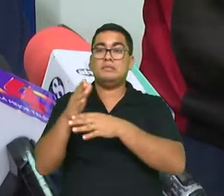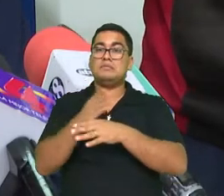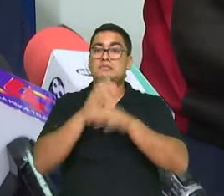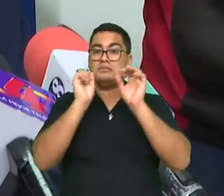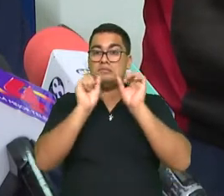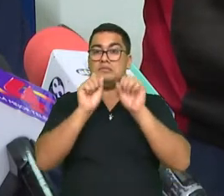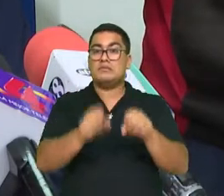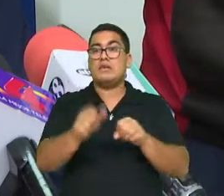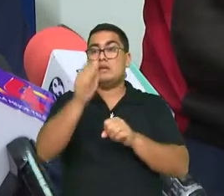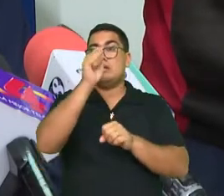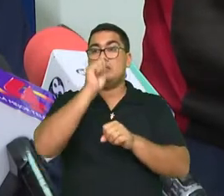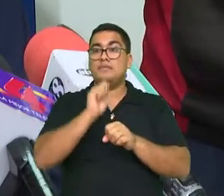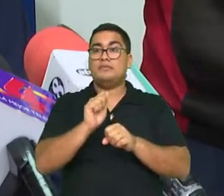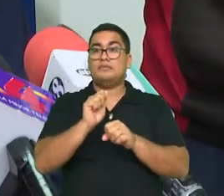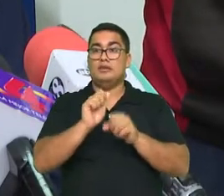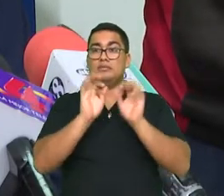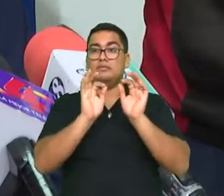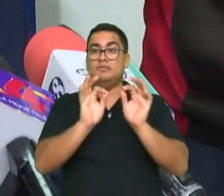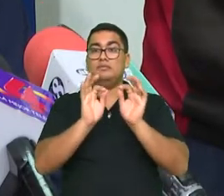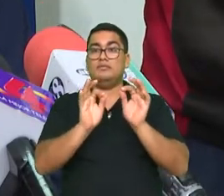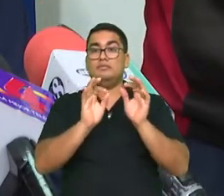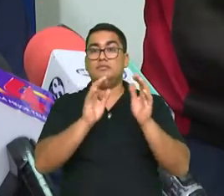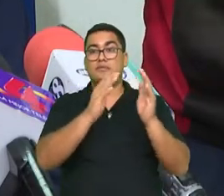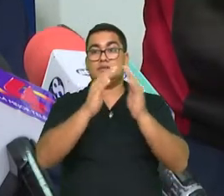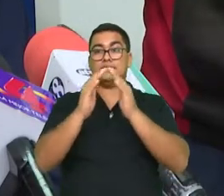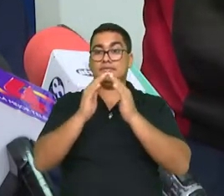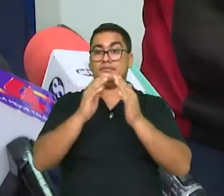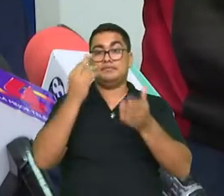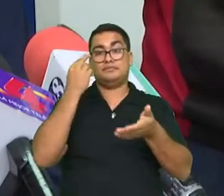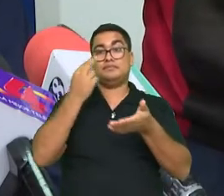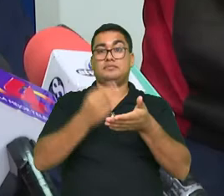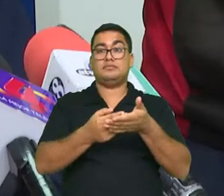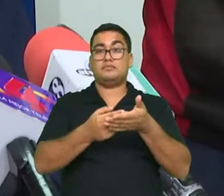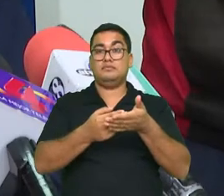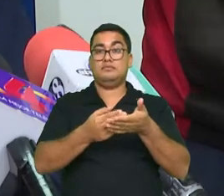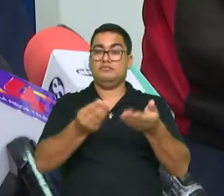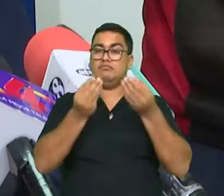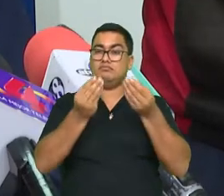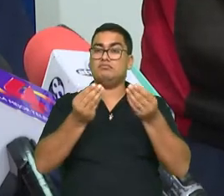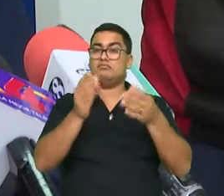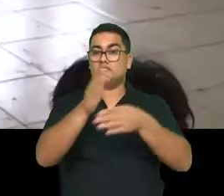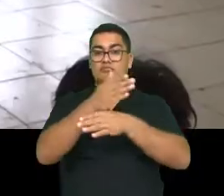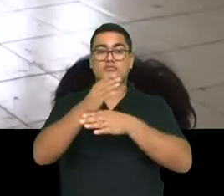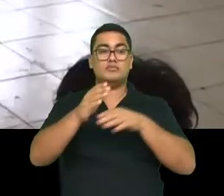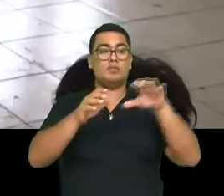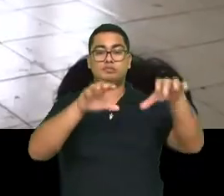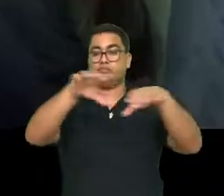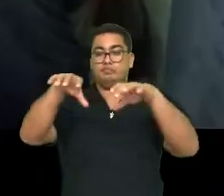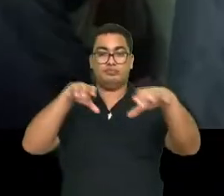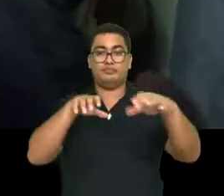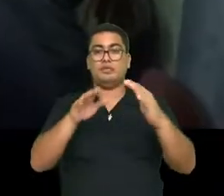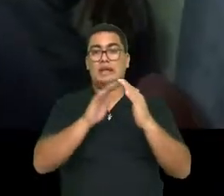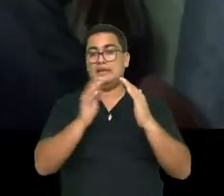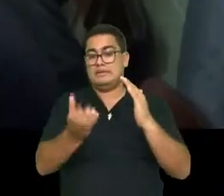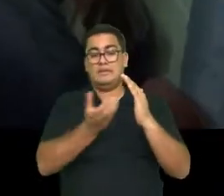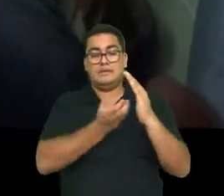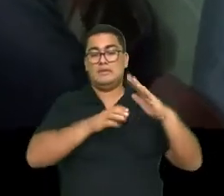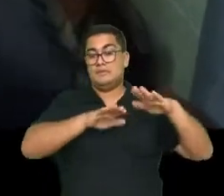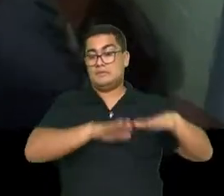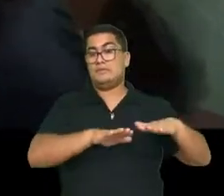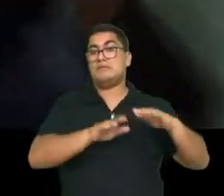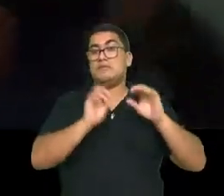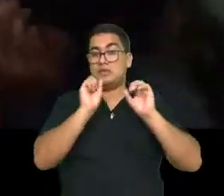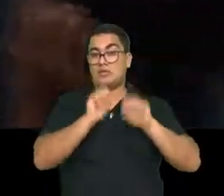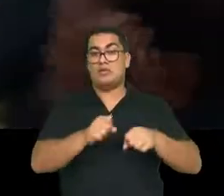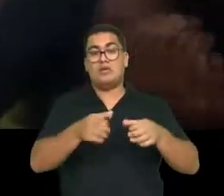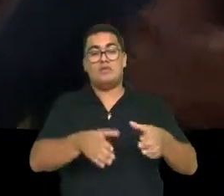disponible agua potable en la ciudad. Recordemos por la cantidad de albergues que tenemos ahí, entonces eso nos va a permitir rellenar el